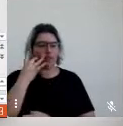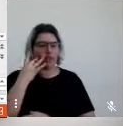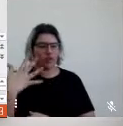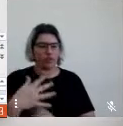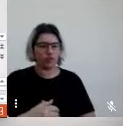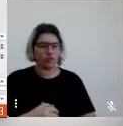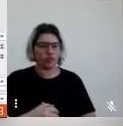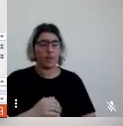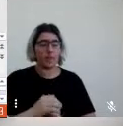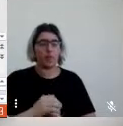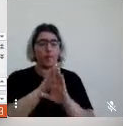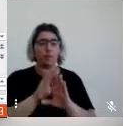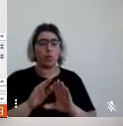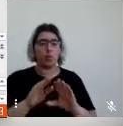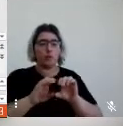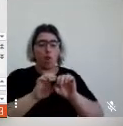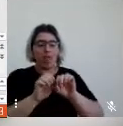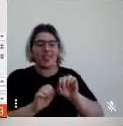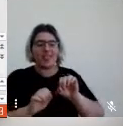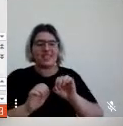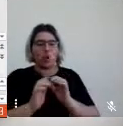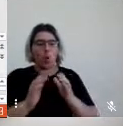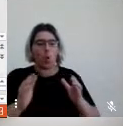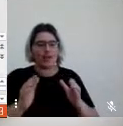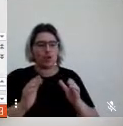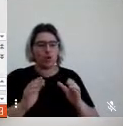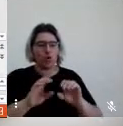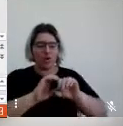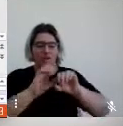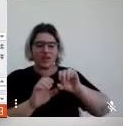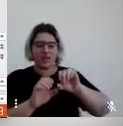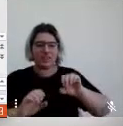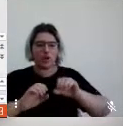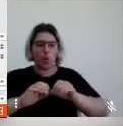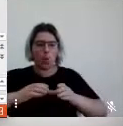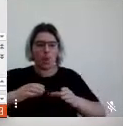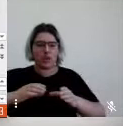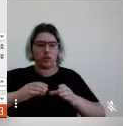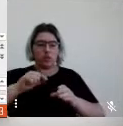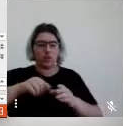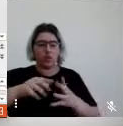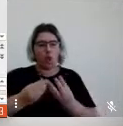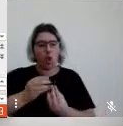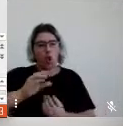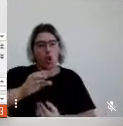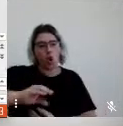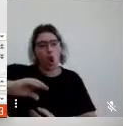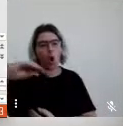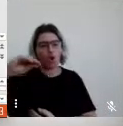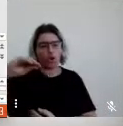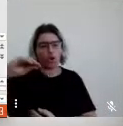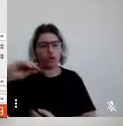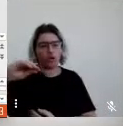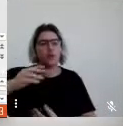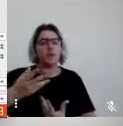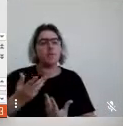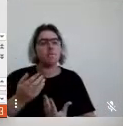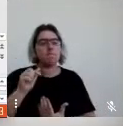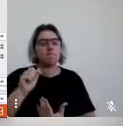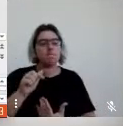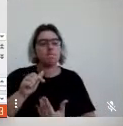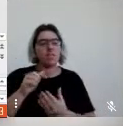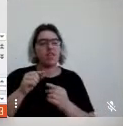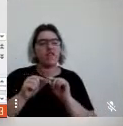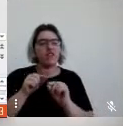intestino grueso, que es aquí donde nuestro intestino grueso y el colon se va, a través de las bacterias,